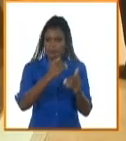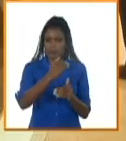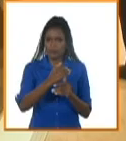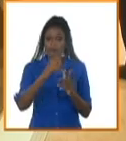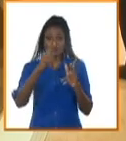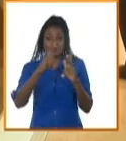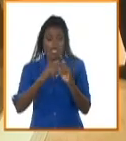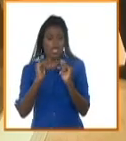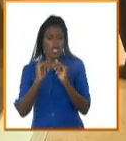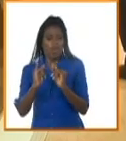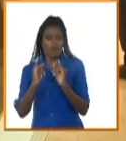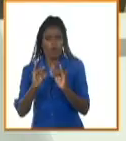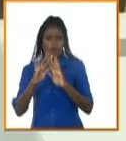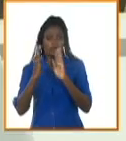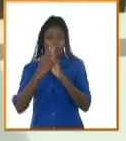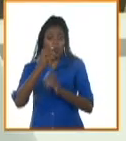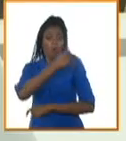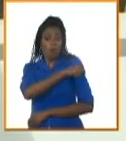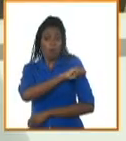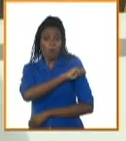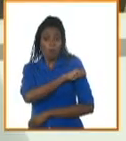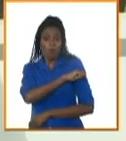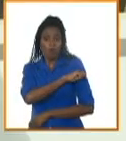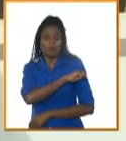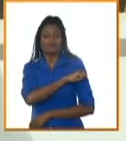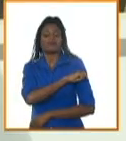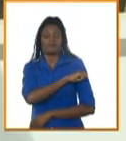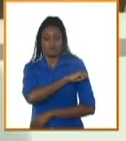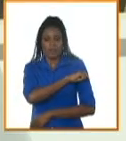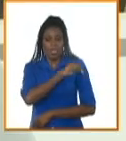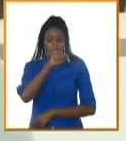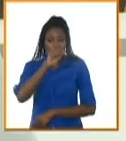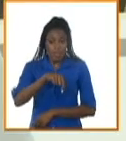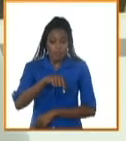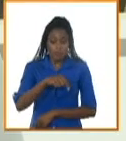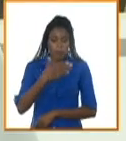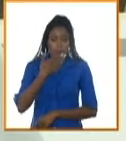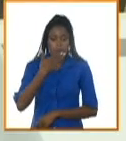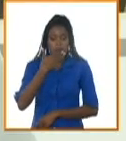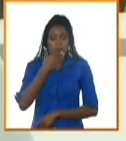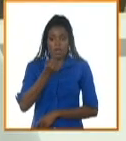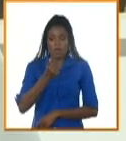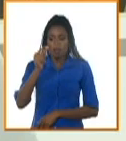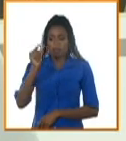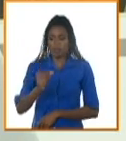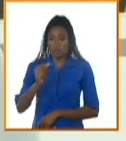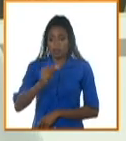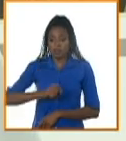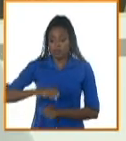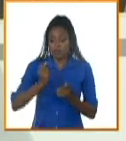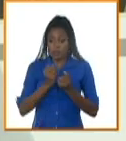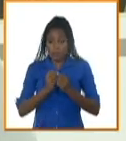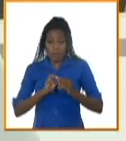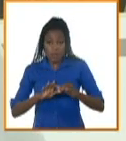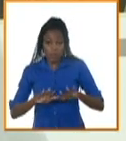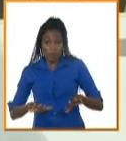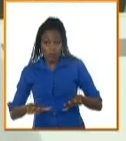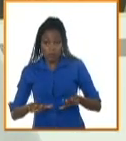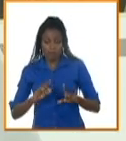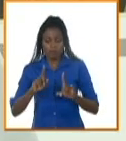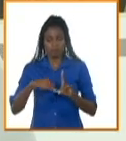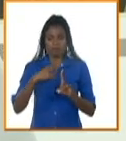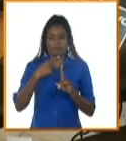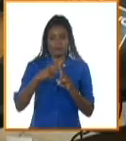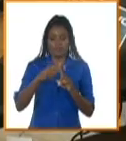informando a la población las grandes bondades que significa para para los ciudadanos para las personas naturales la implementación